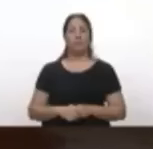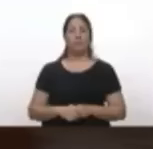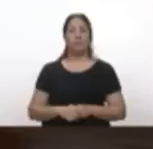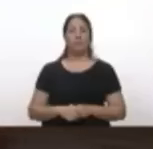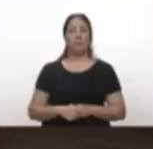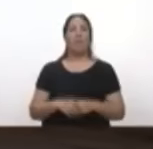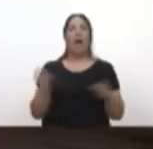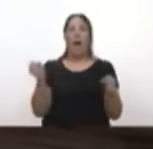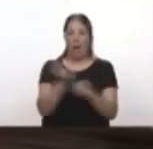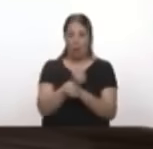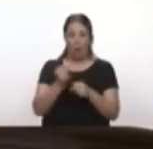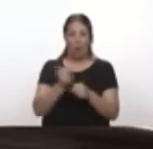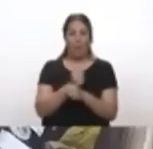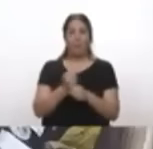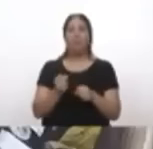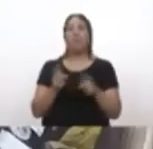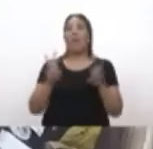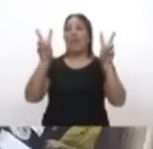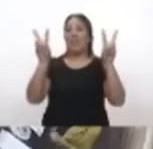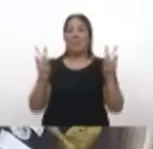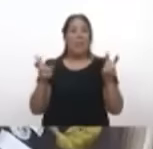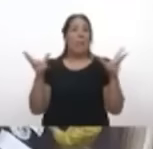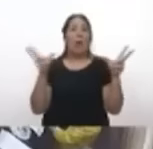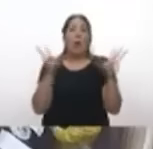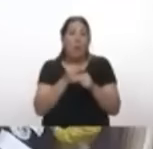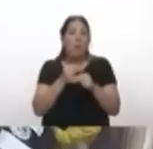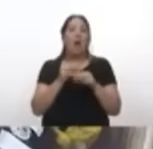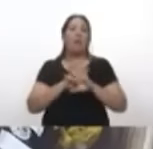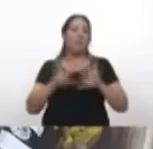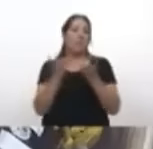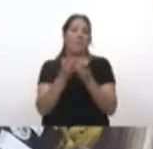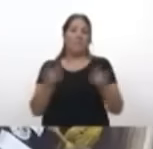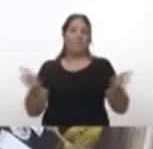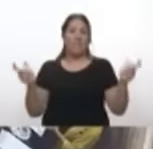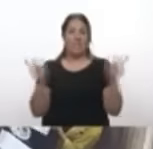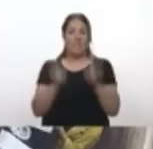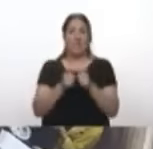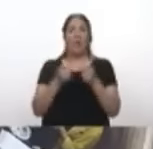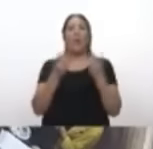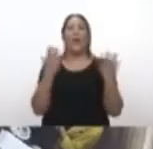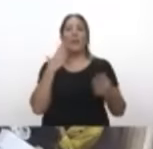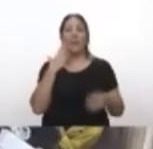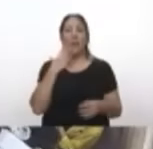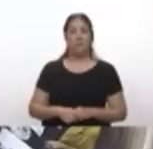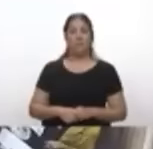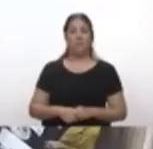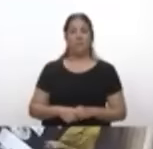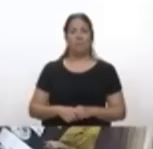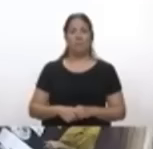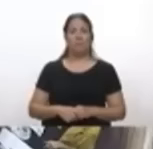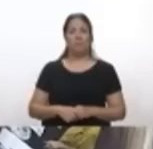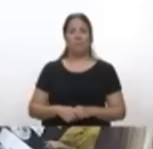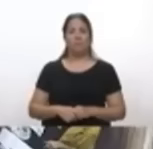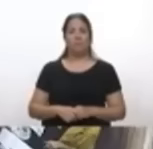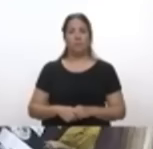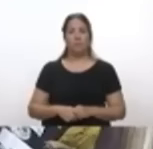lo que votaron ayer. No va a ser complejo administrativamente, pero si la voluntad política está, lo van a poder lograr. Igual yo quiero insistir en